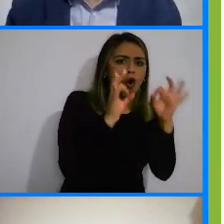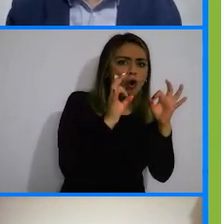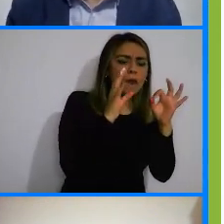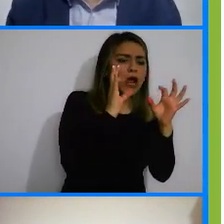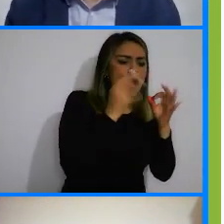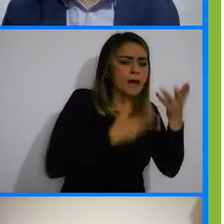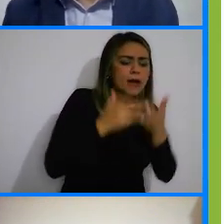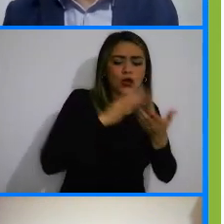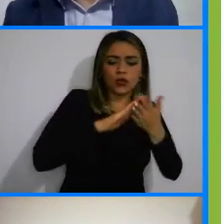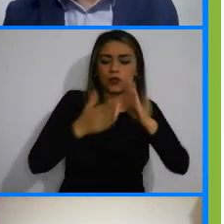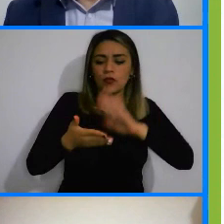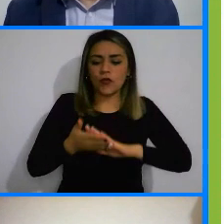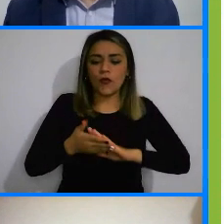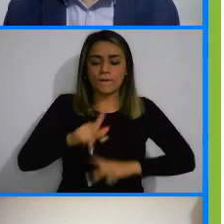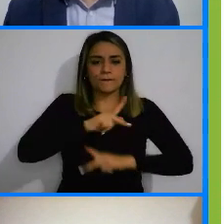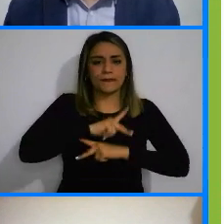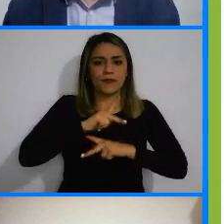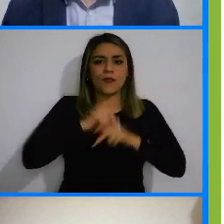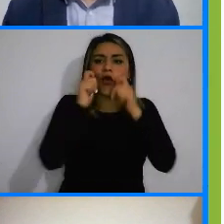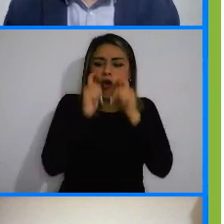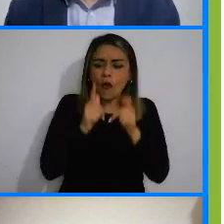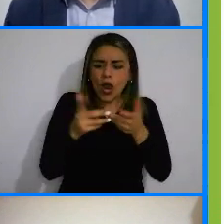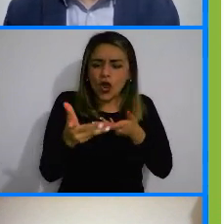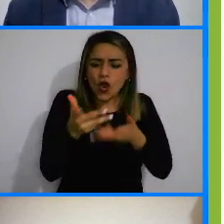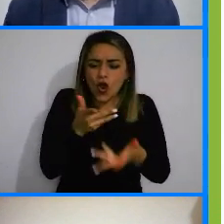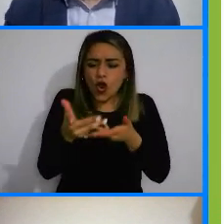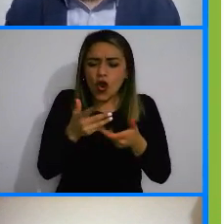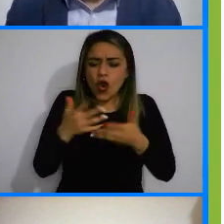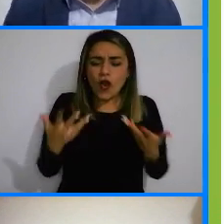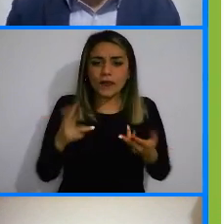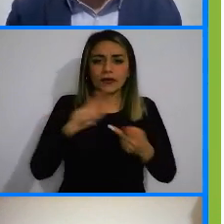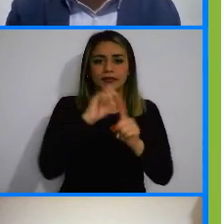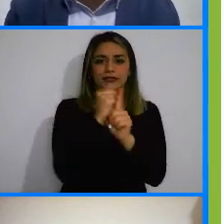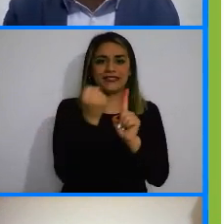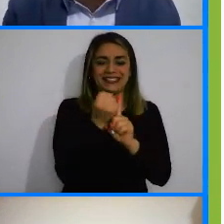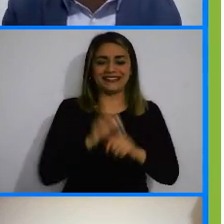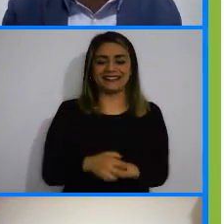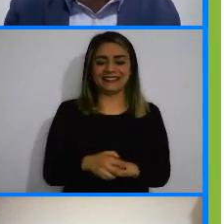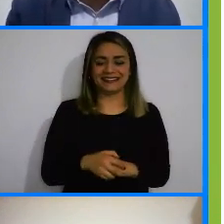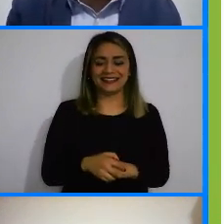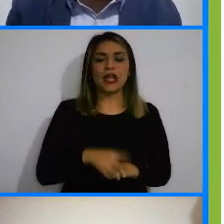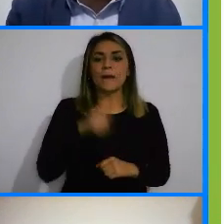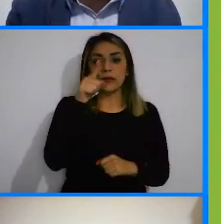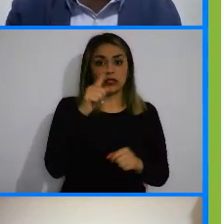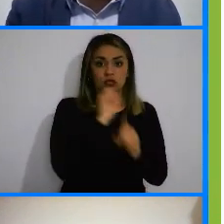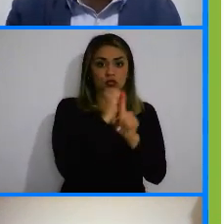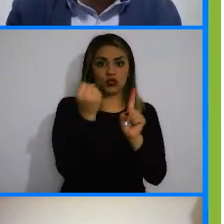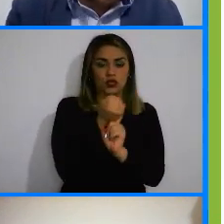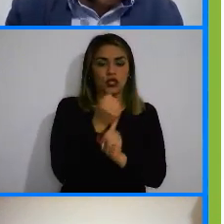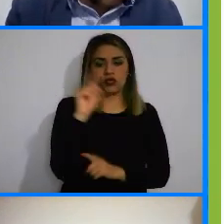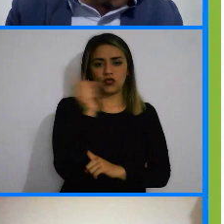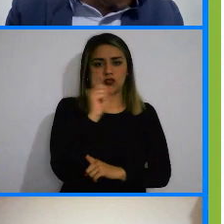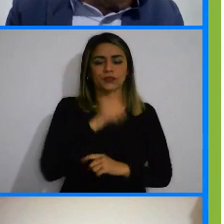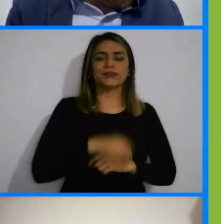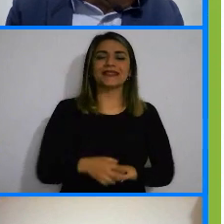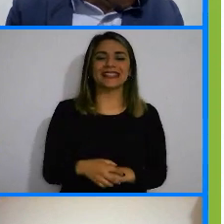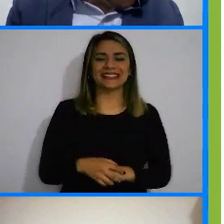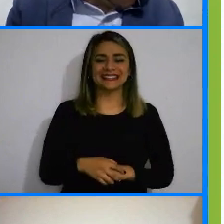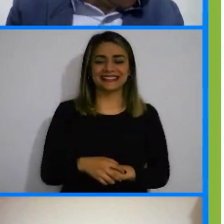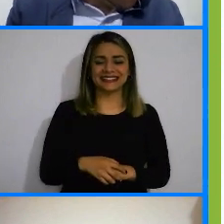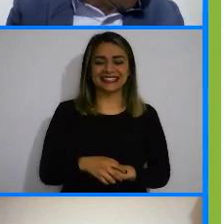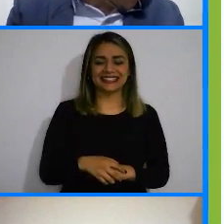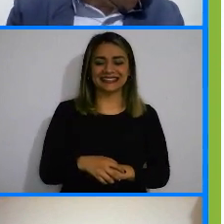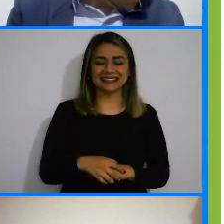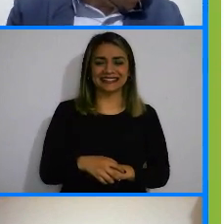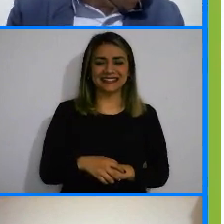comunidad, en su población, con el propio ser, pero desde lo social, ¿ok? Por eso no es social, sino que es natural.